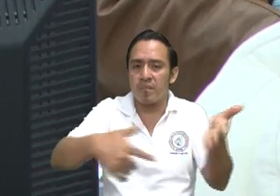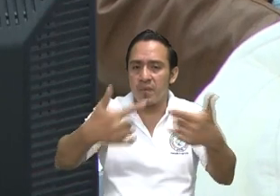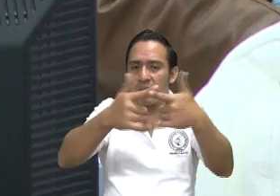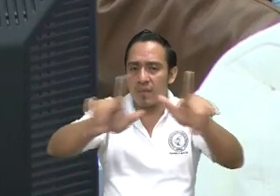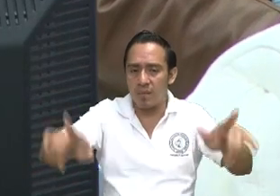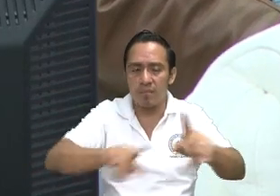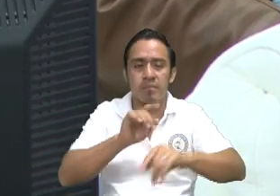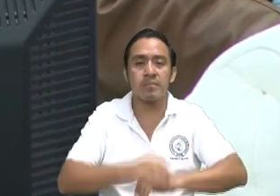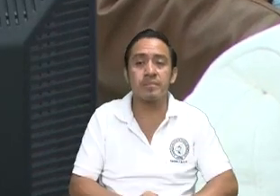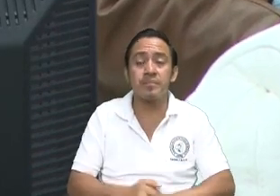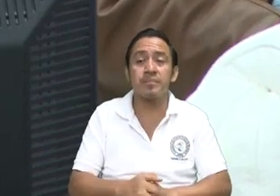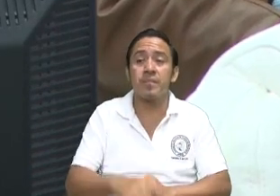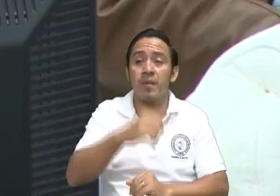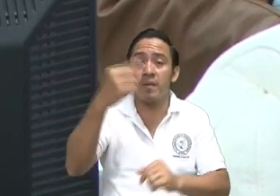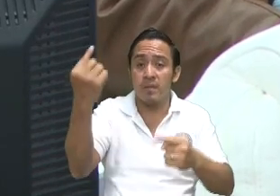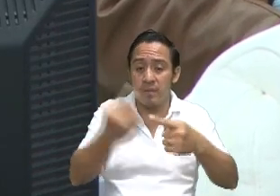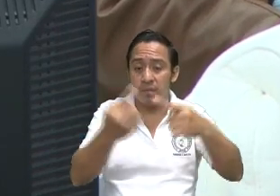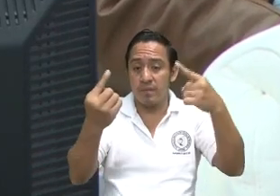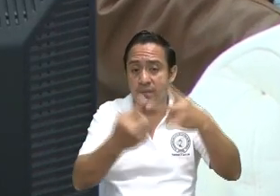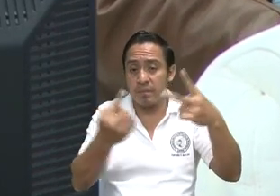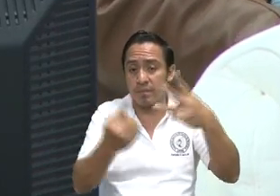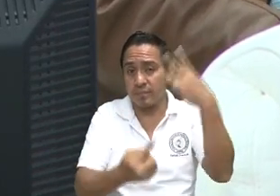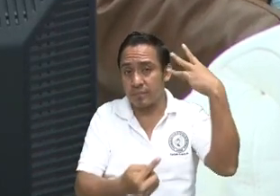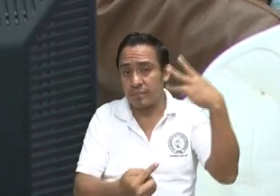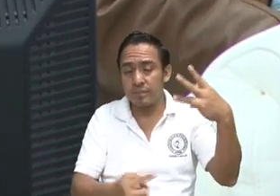propició y vinieron tres gobiernos